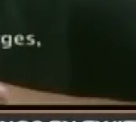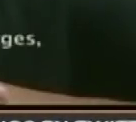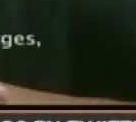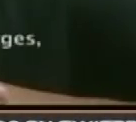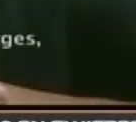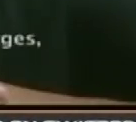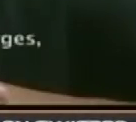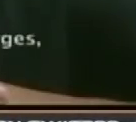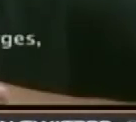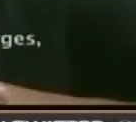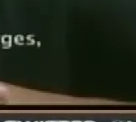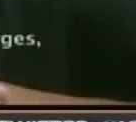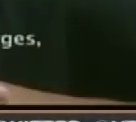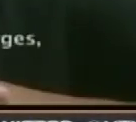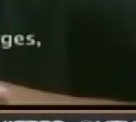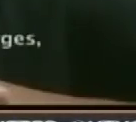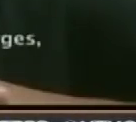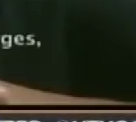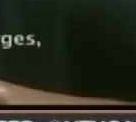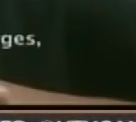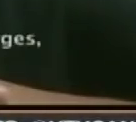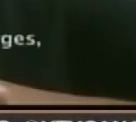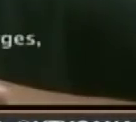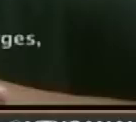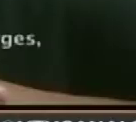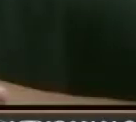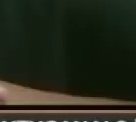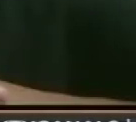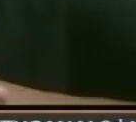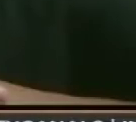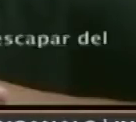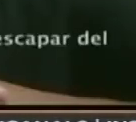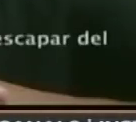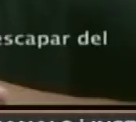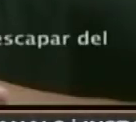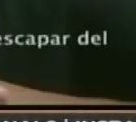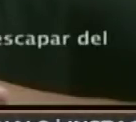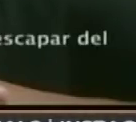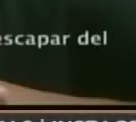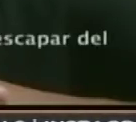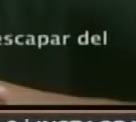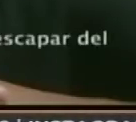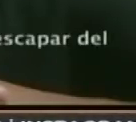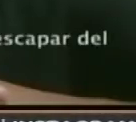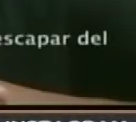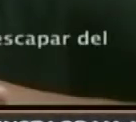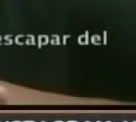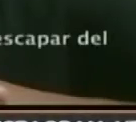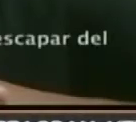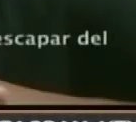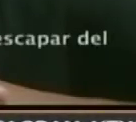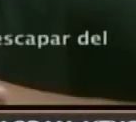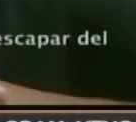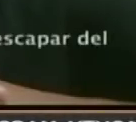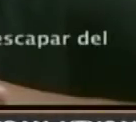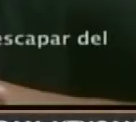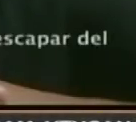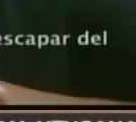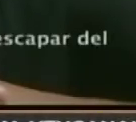contesta que el financista de eso se llama Julio Borges. Al ver todo lo que estaba pasando,